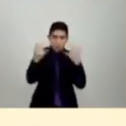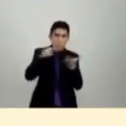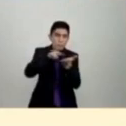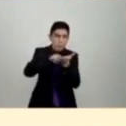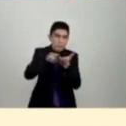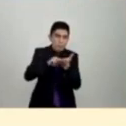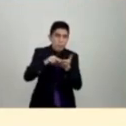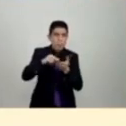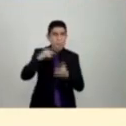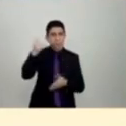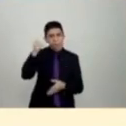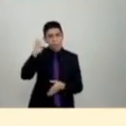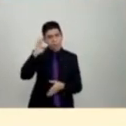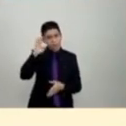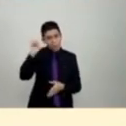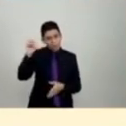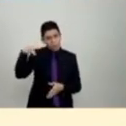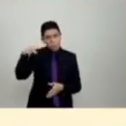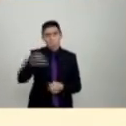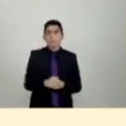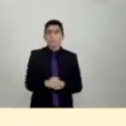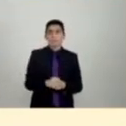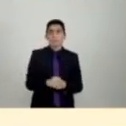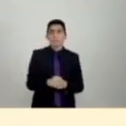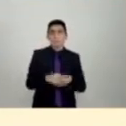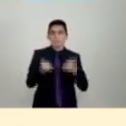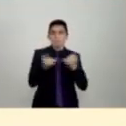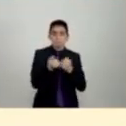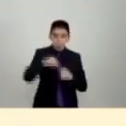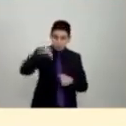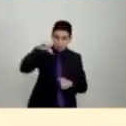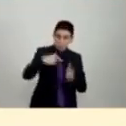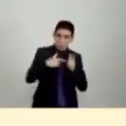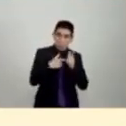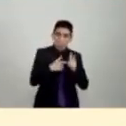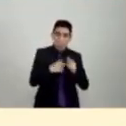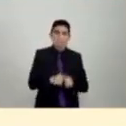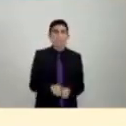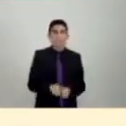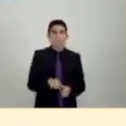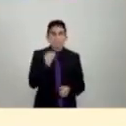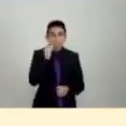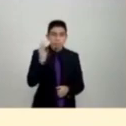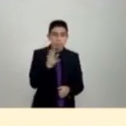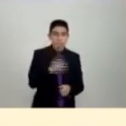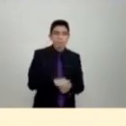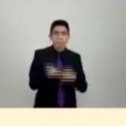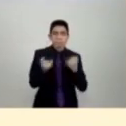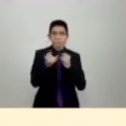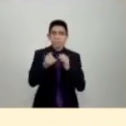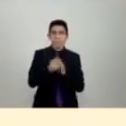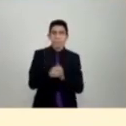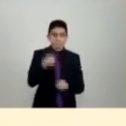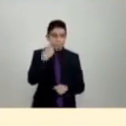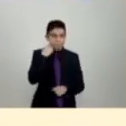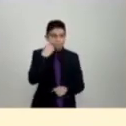Jerome Charing, hoy por hoy, una Jerome figura genial. Por cierto, Jerome, sacamos dos